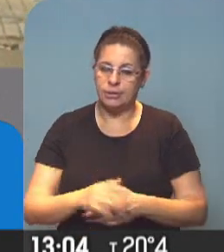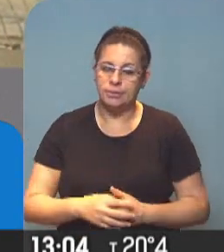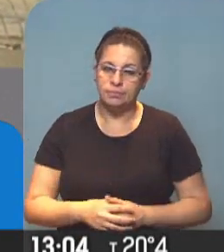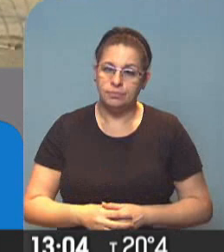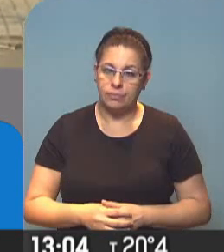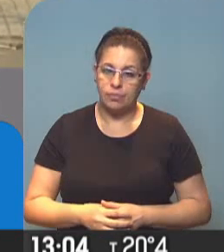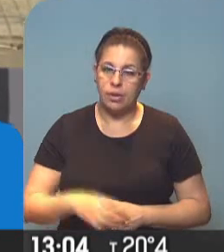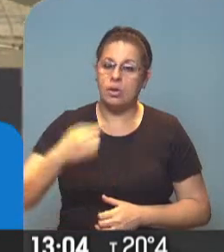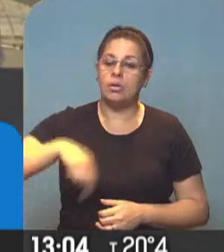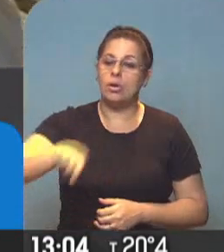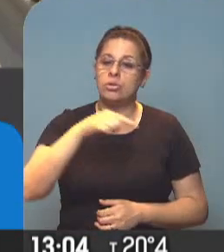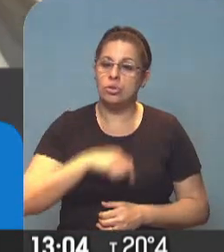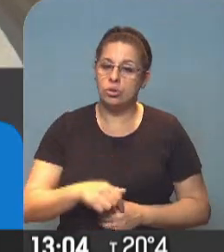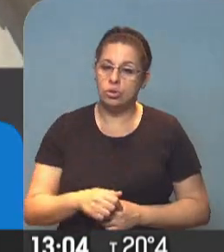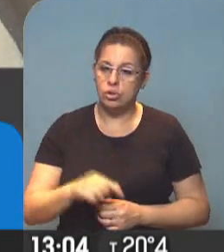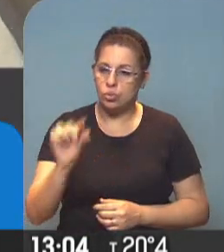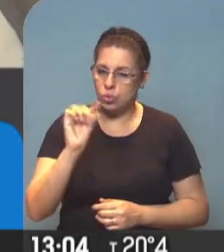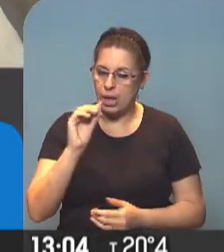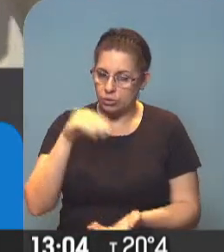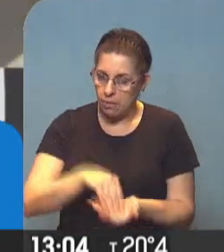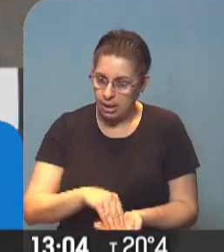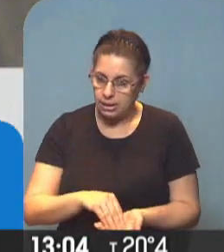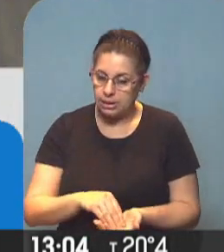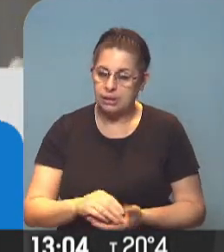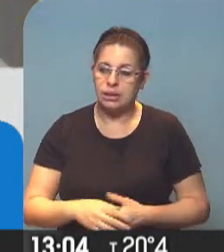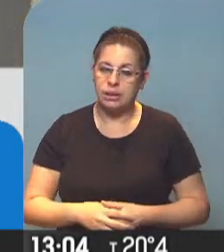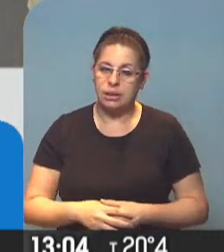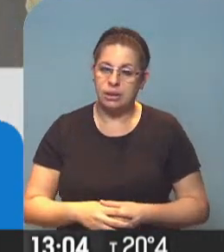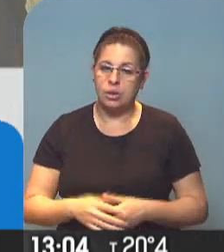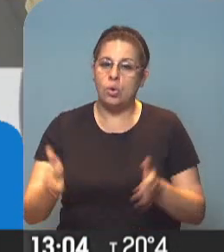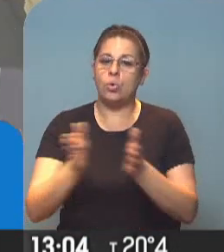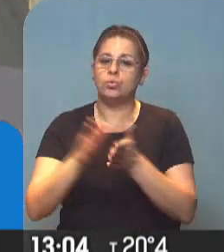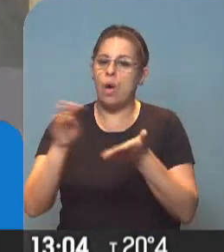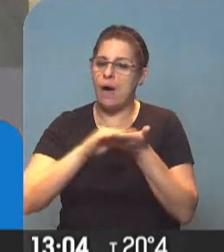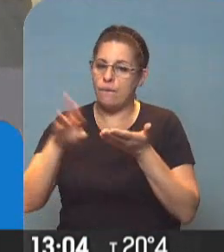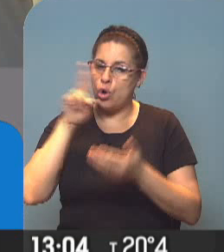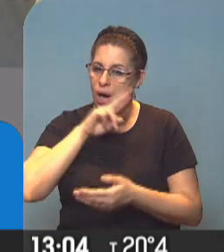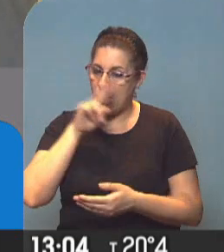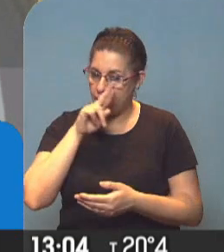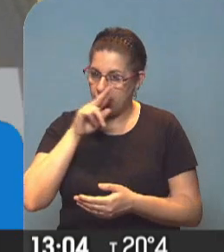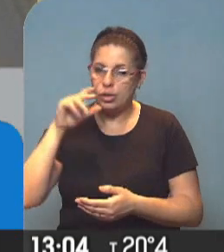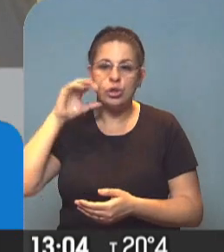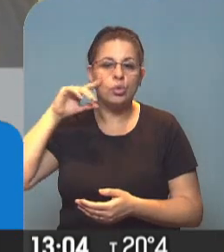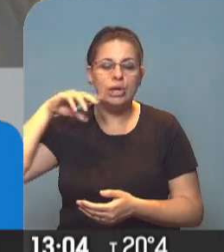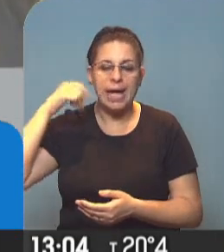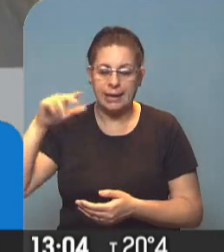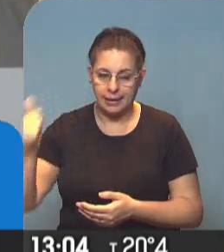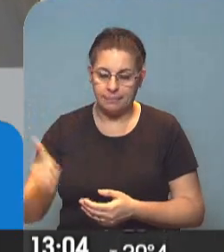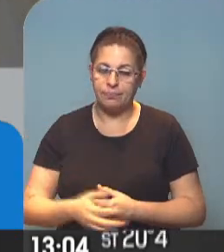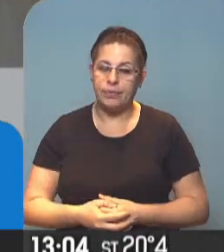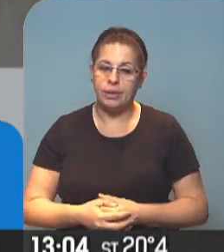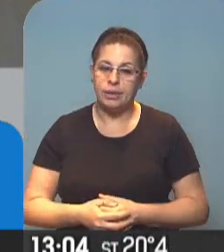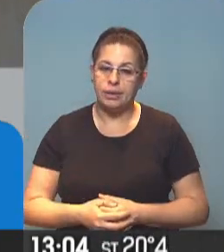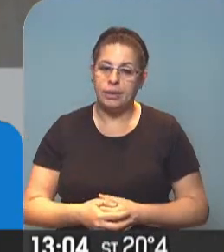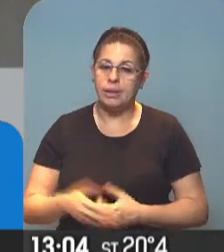ver nosotros vamos a estar en instantes nada más con la abogada la joven víctima y ella